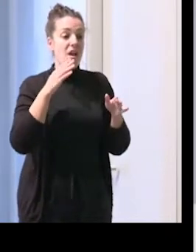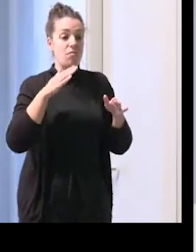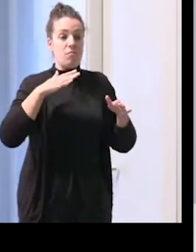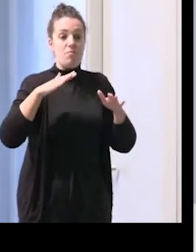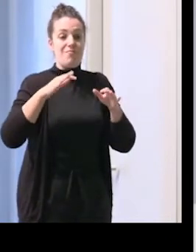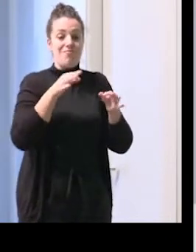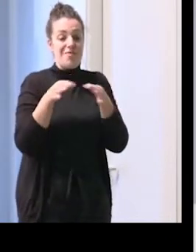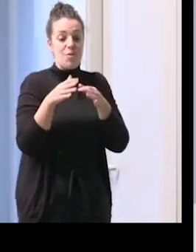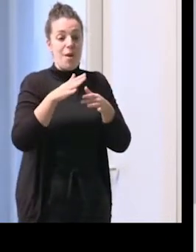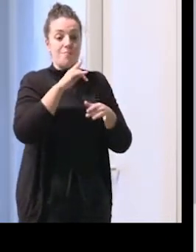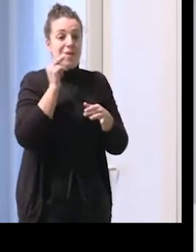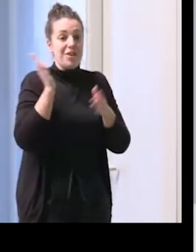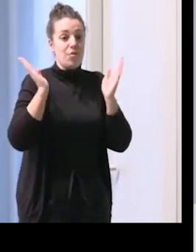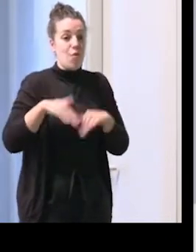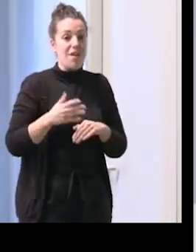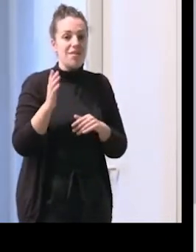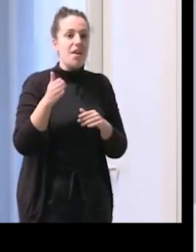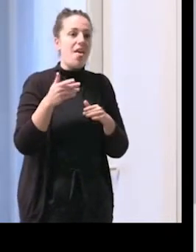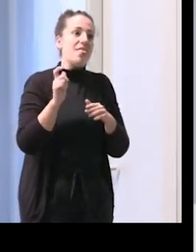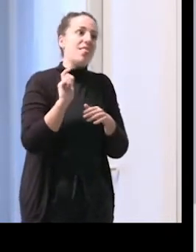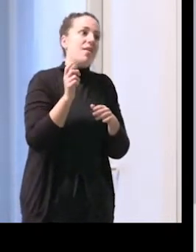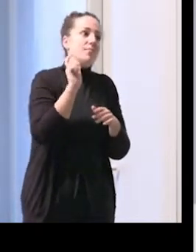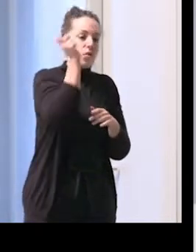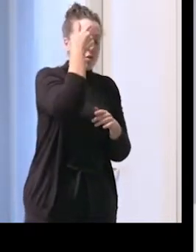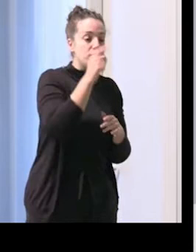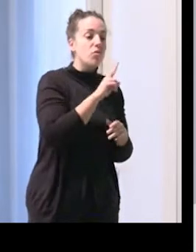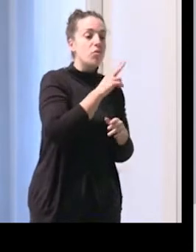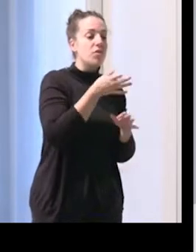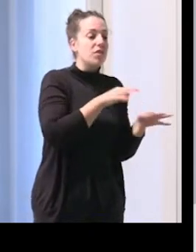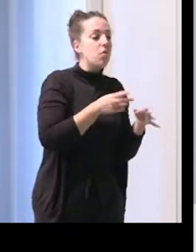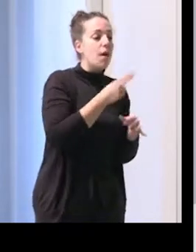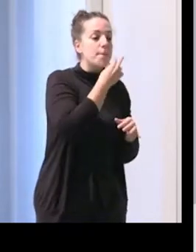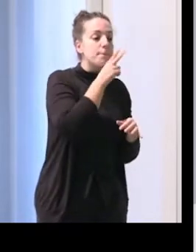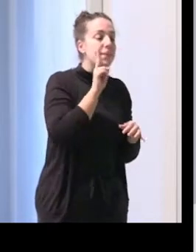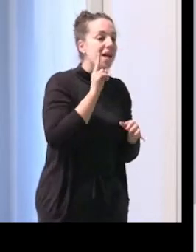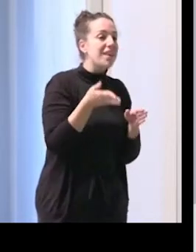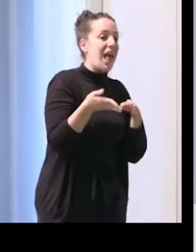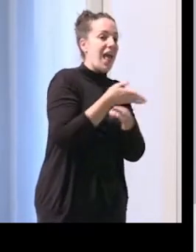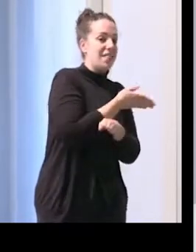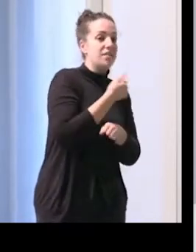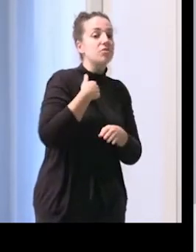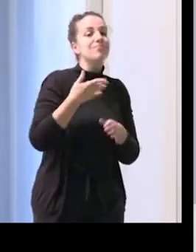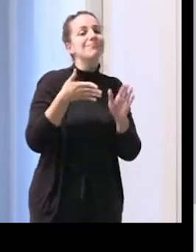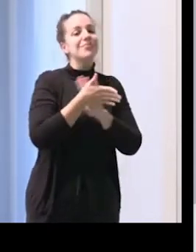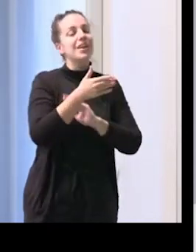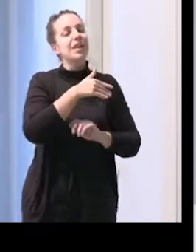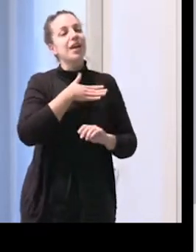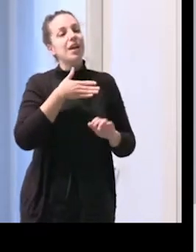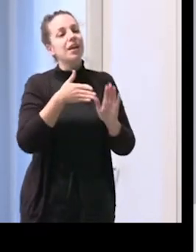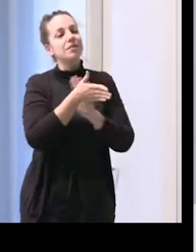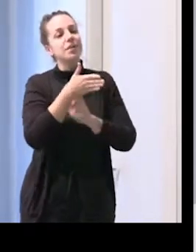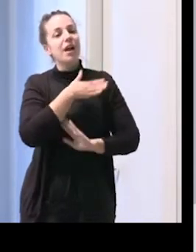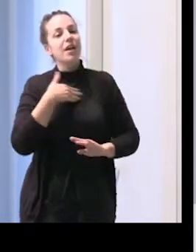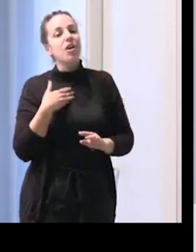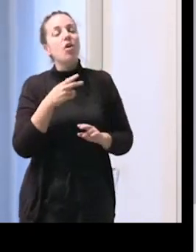Antes de incurrir claramente en el concepto de células madres, déjenme que les explique un concepto fundamental para entender un poco cómo funcionan estas